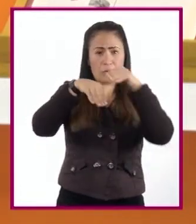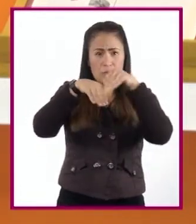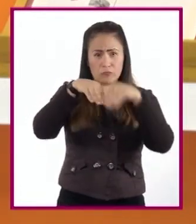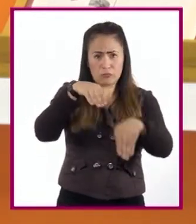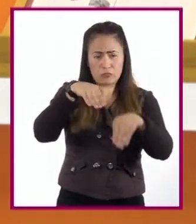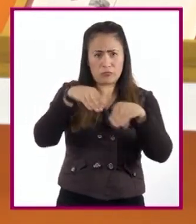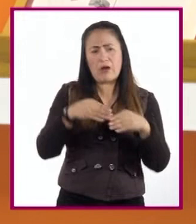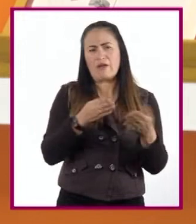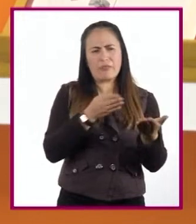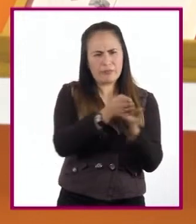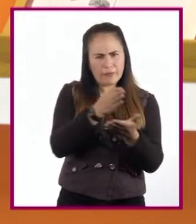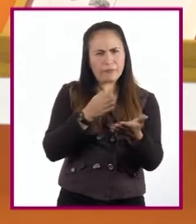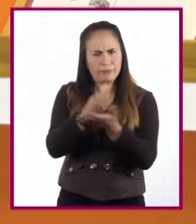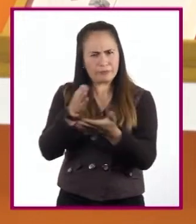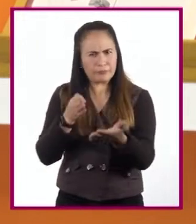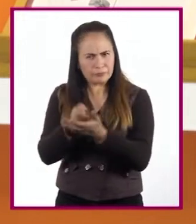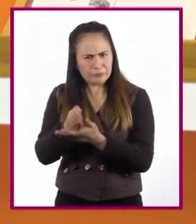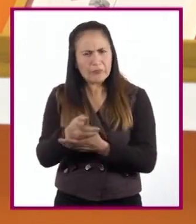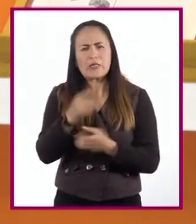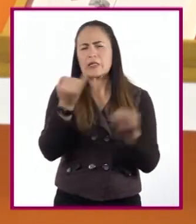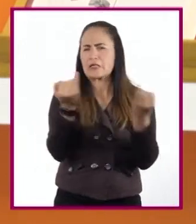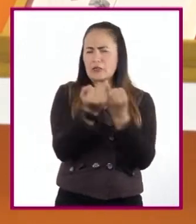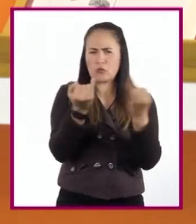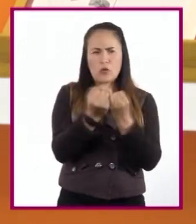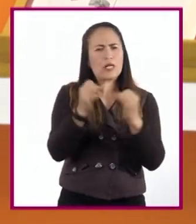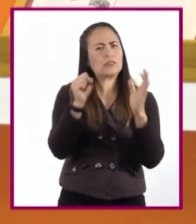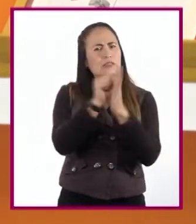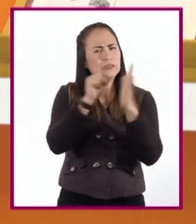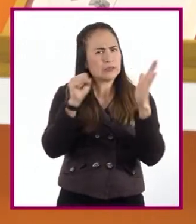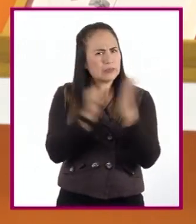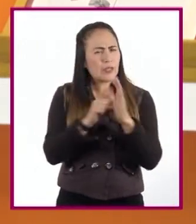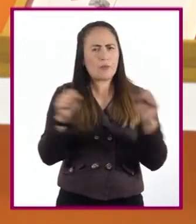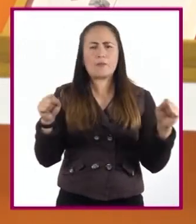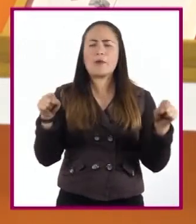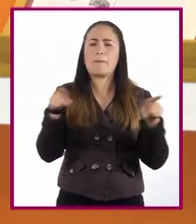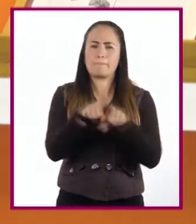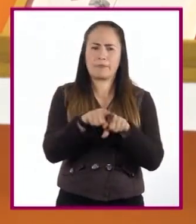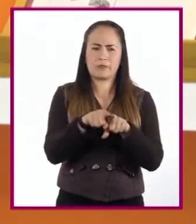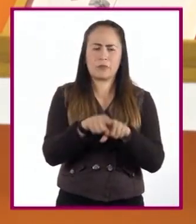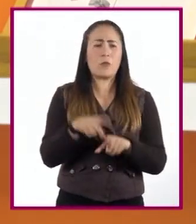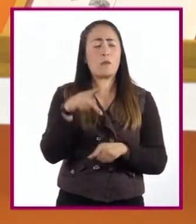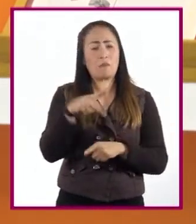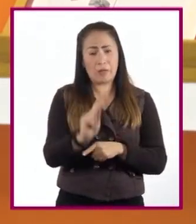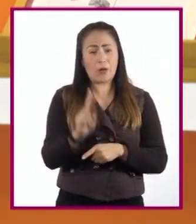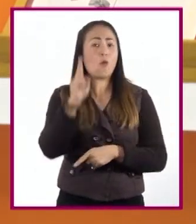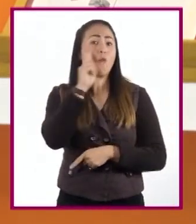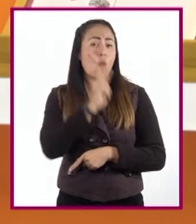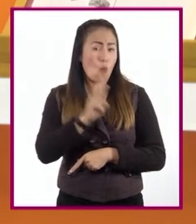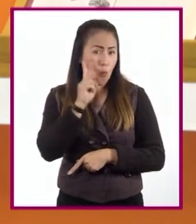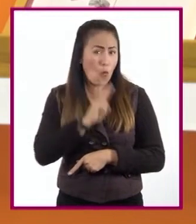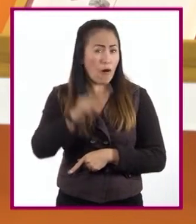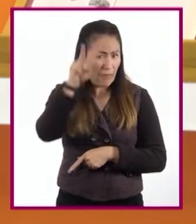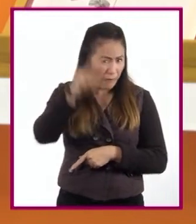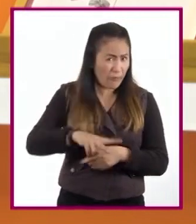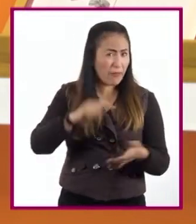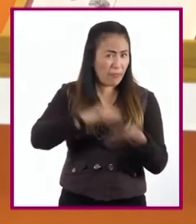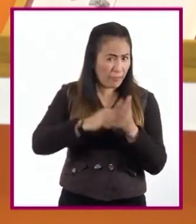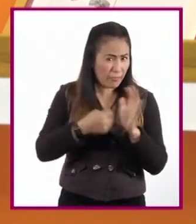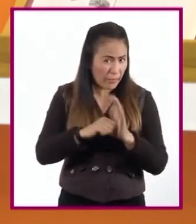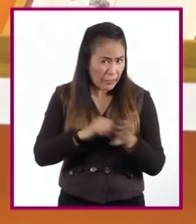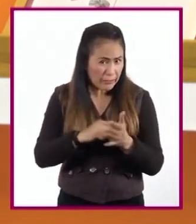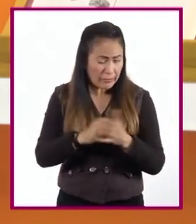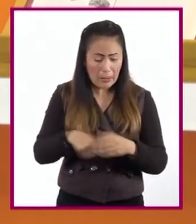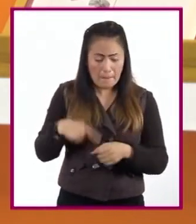momentos fueron construidas mediante el mismo sistema, aunque no contamos con evidencia de que esta técnica se empleara en la